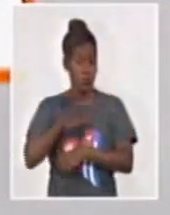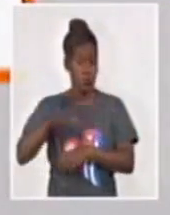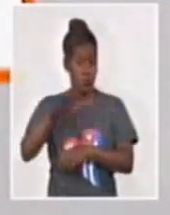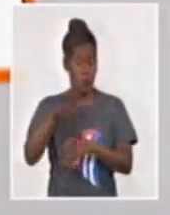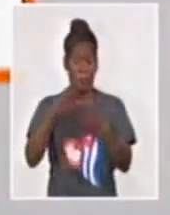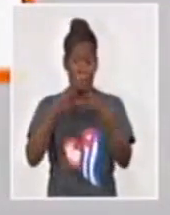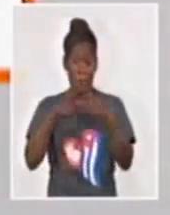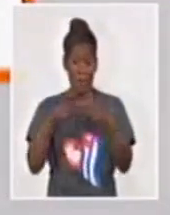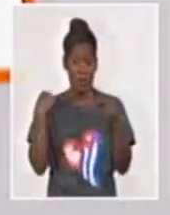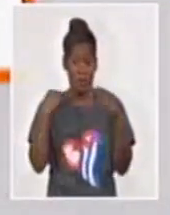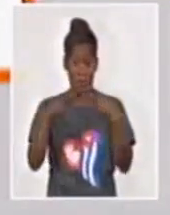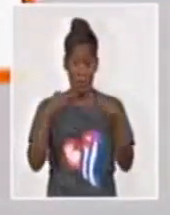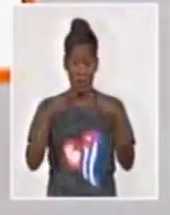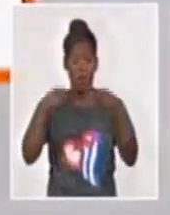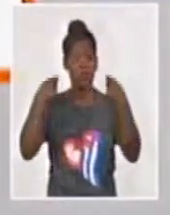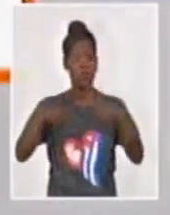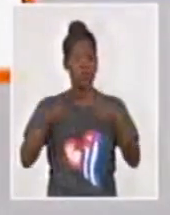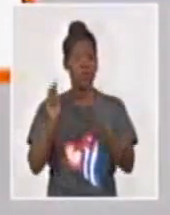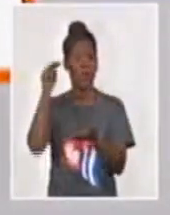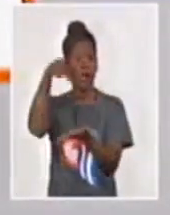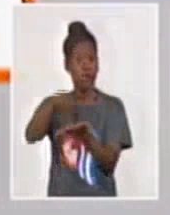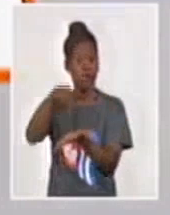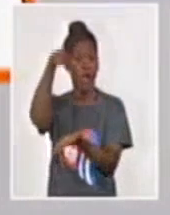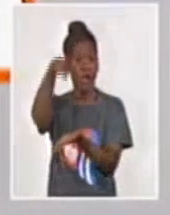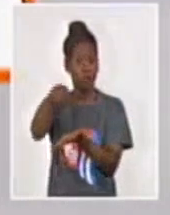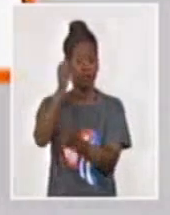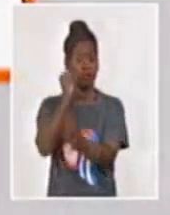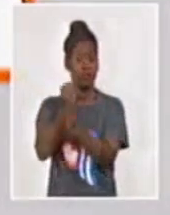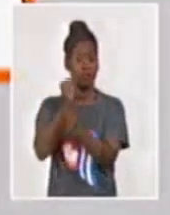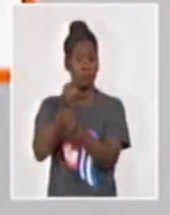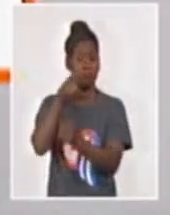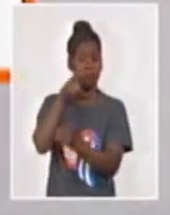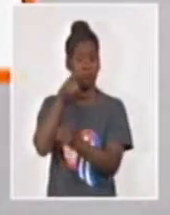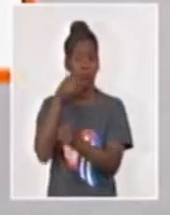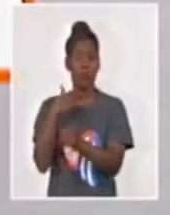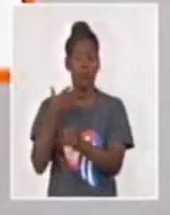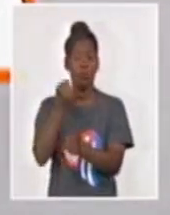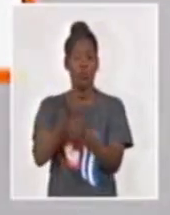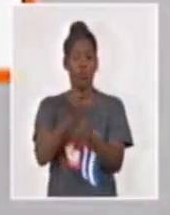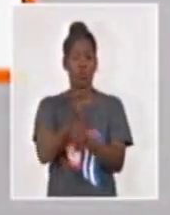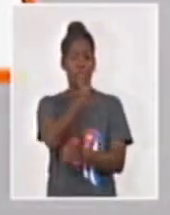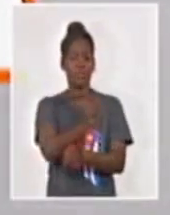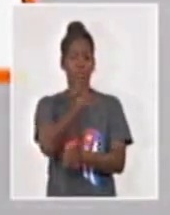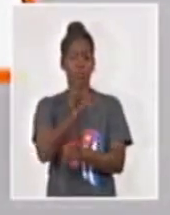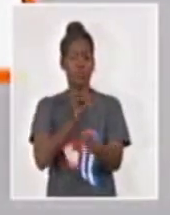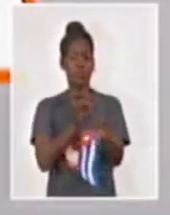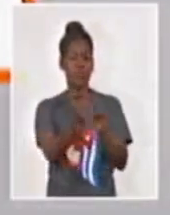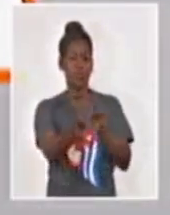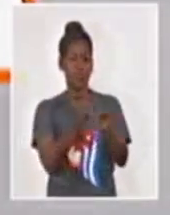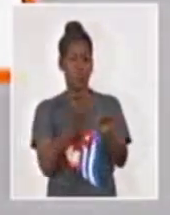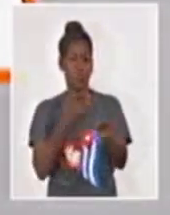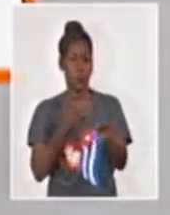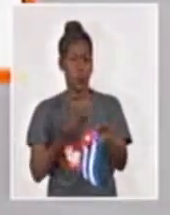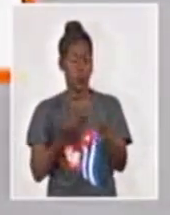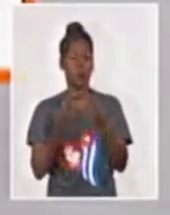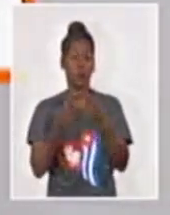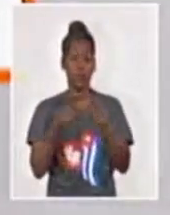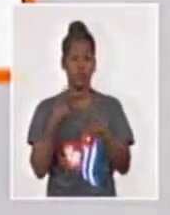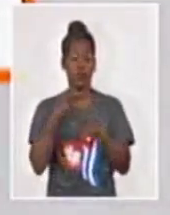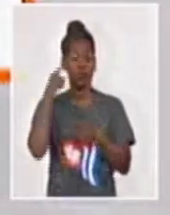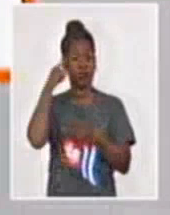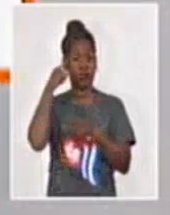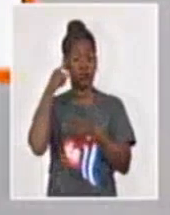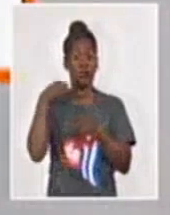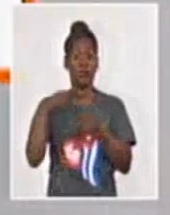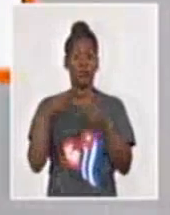los recursos fundamentales que pudiéramos disponer en estos momentos, como en otros momentos lo tuvimos, para que prestar un servicio como se